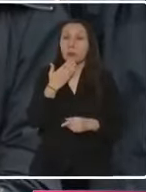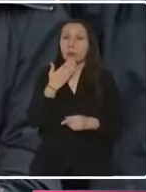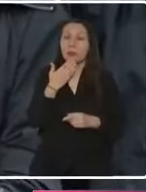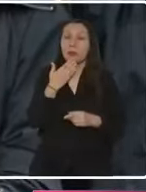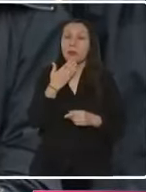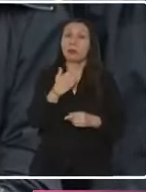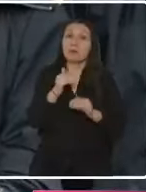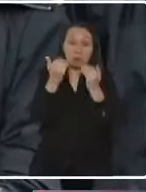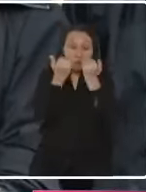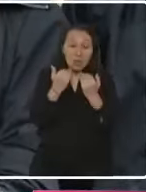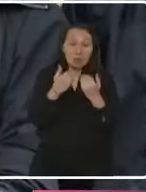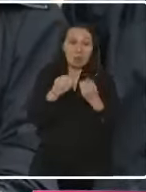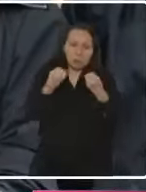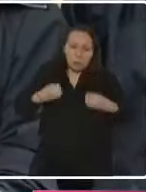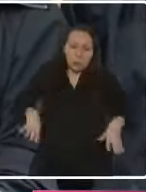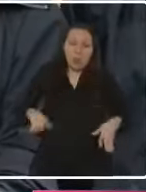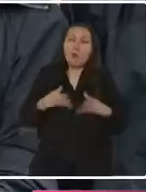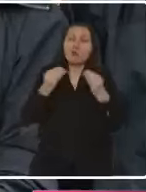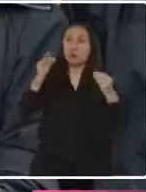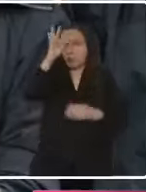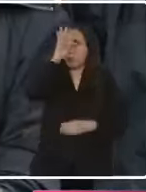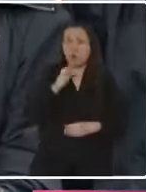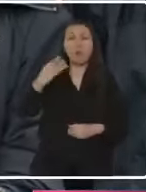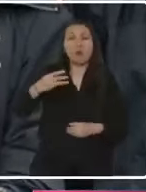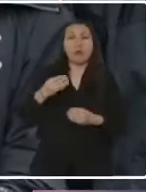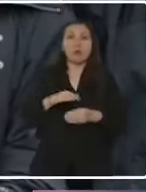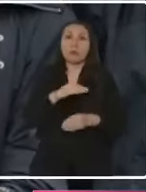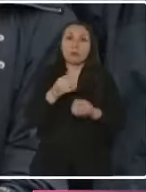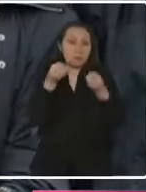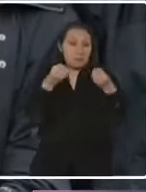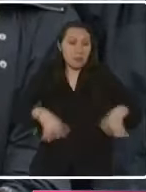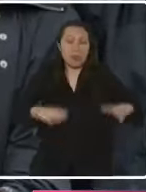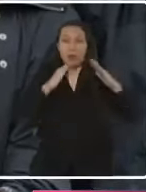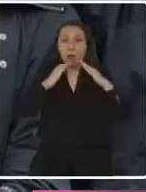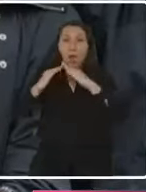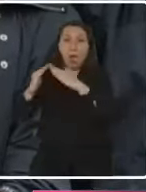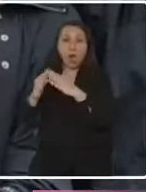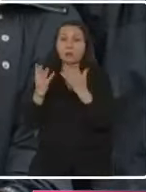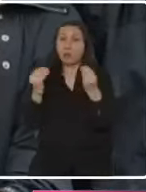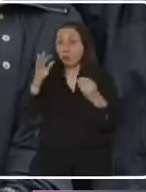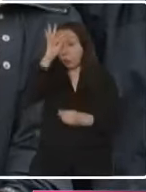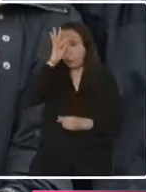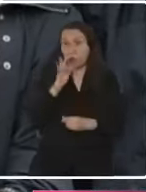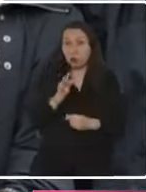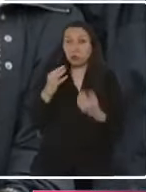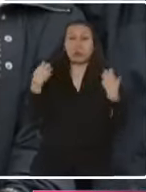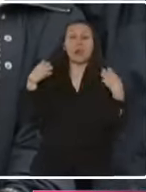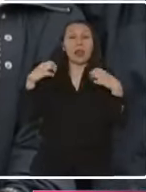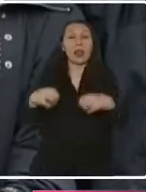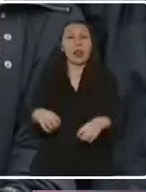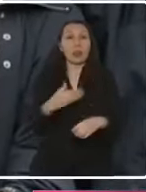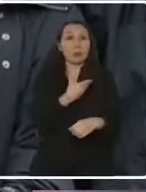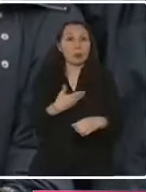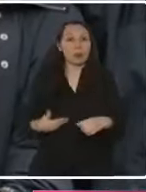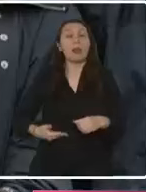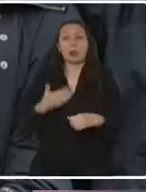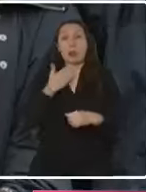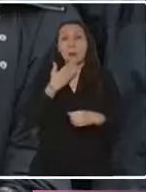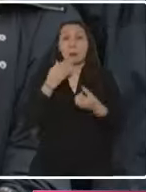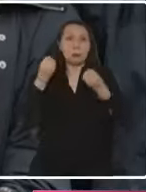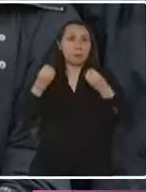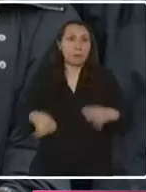anunciando nuevas medidas, ayudas para los damnificados producto de los incendios. Vamos a hacer una pausa y ya regresamos con